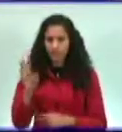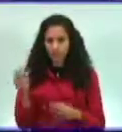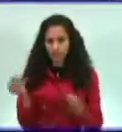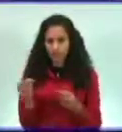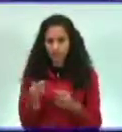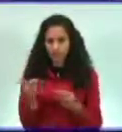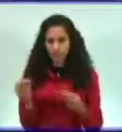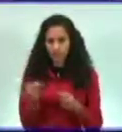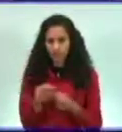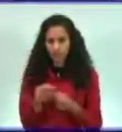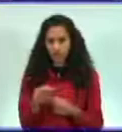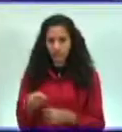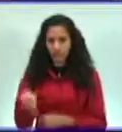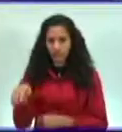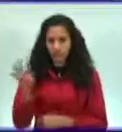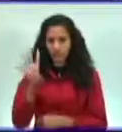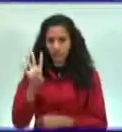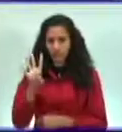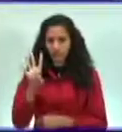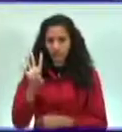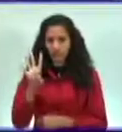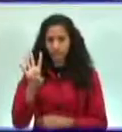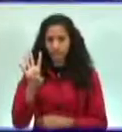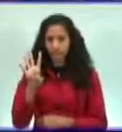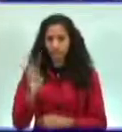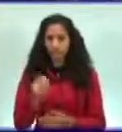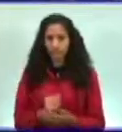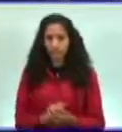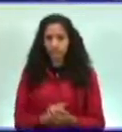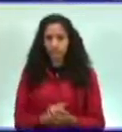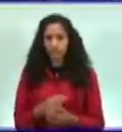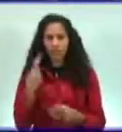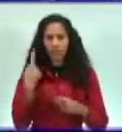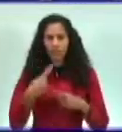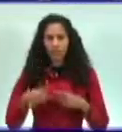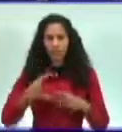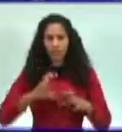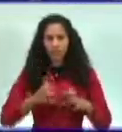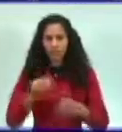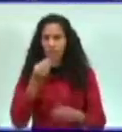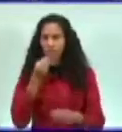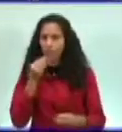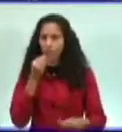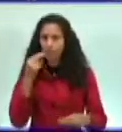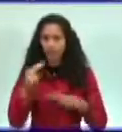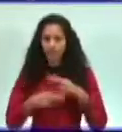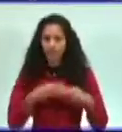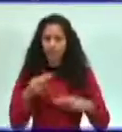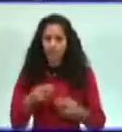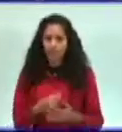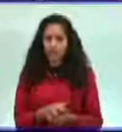es igual a 4. ¿De qué otra manera lo podemos decir?